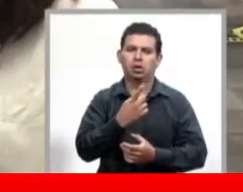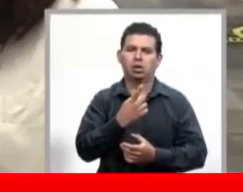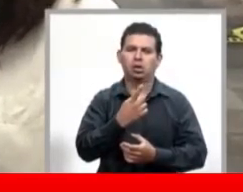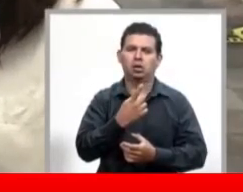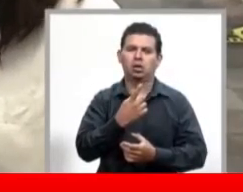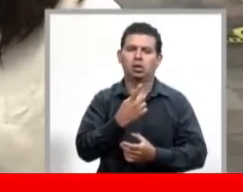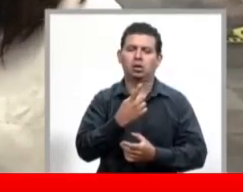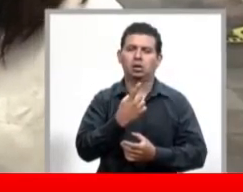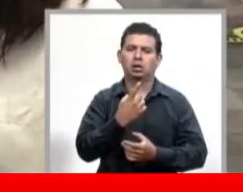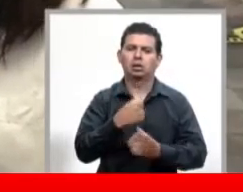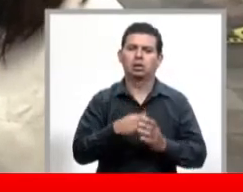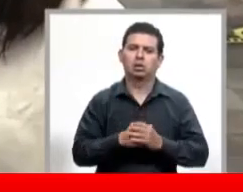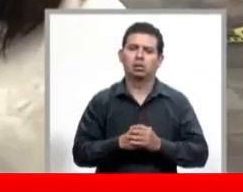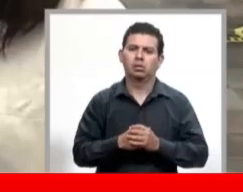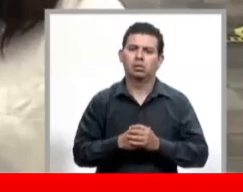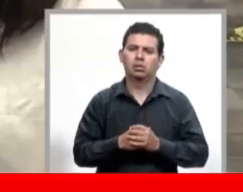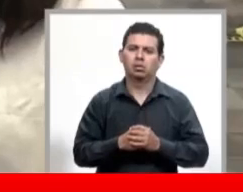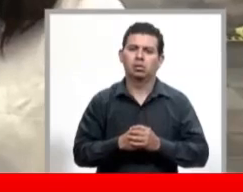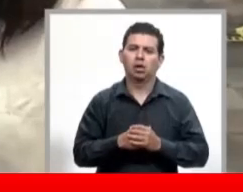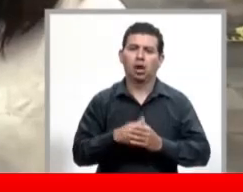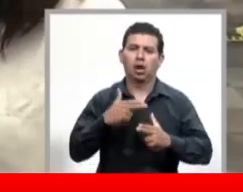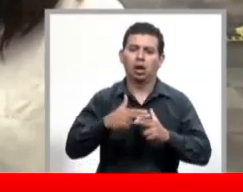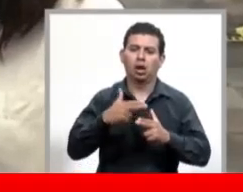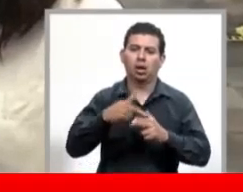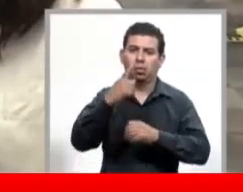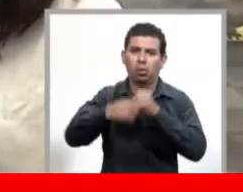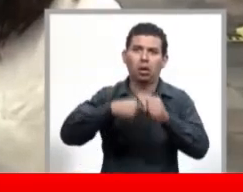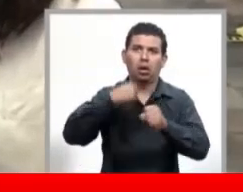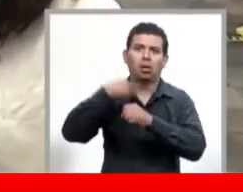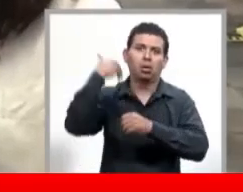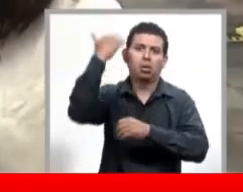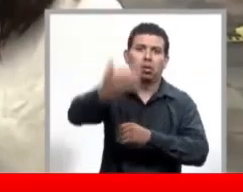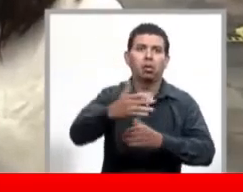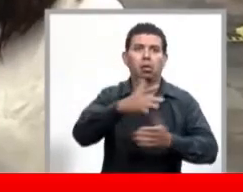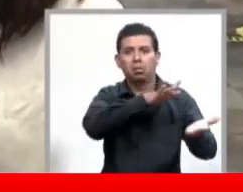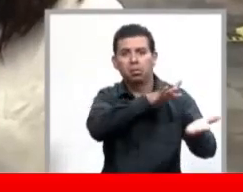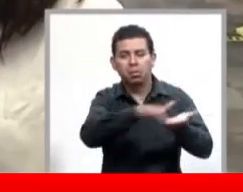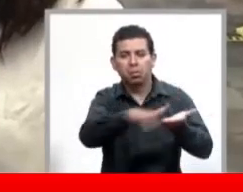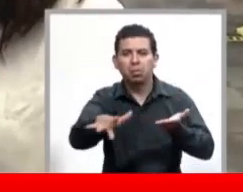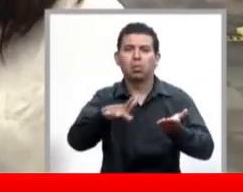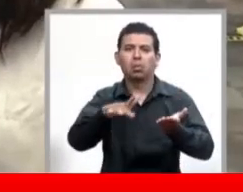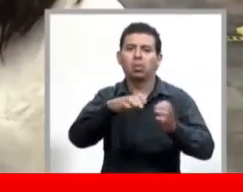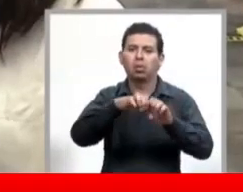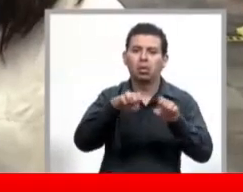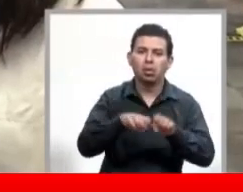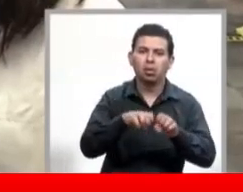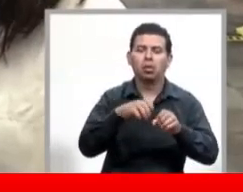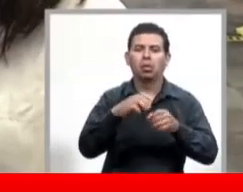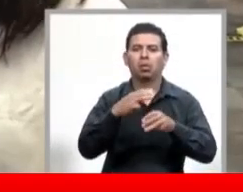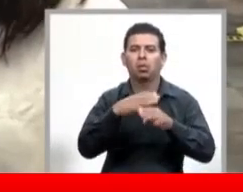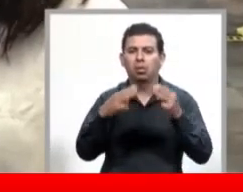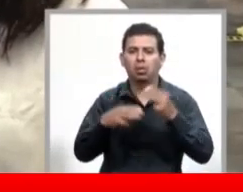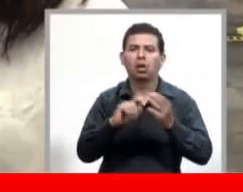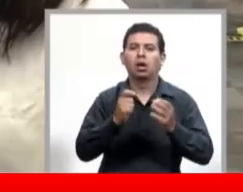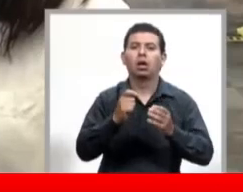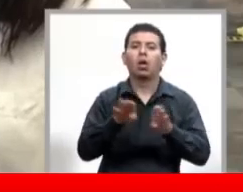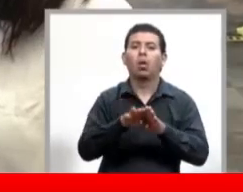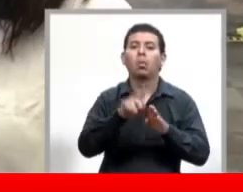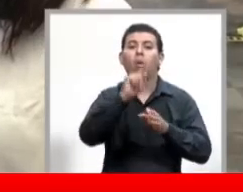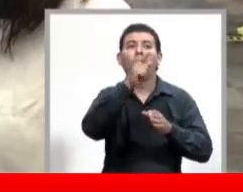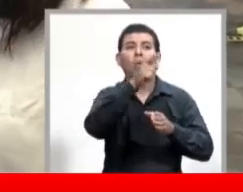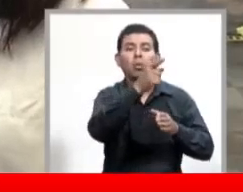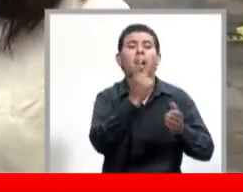vacuna pueda llegar hasta principios del siguiente año o más adelante, un programa de recuperación económica